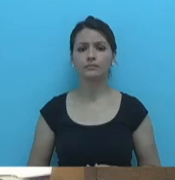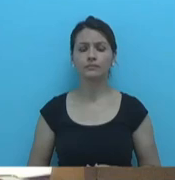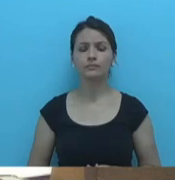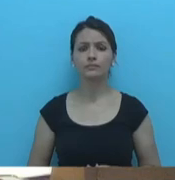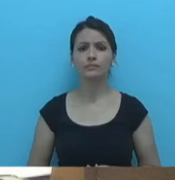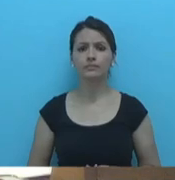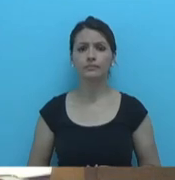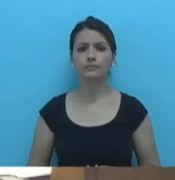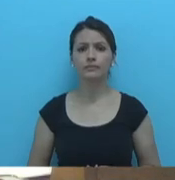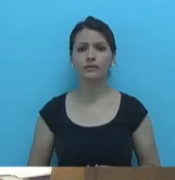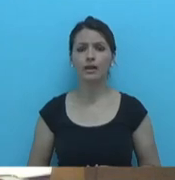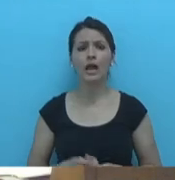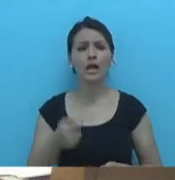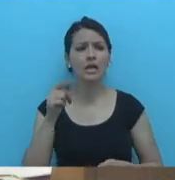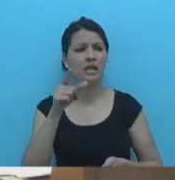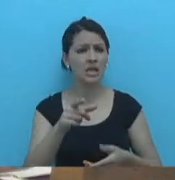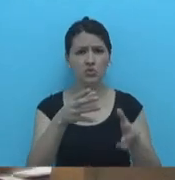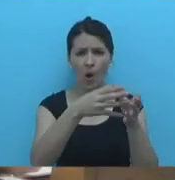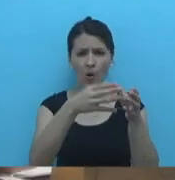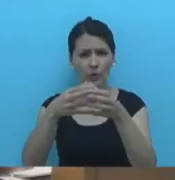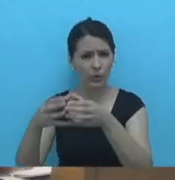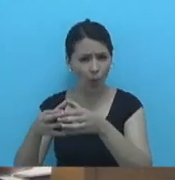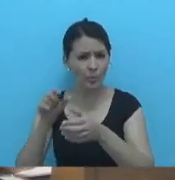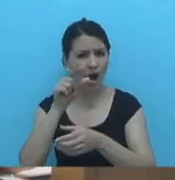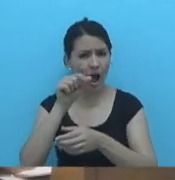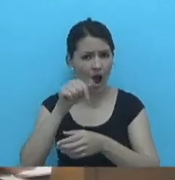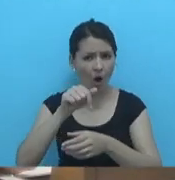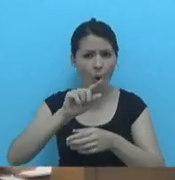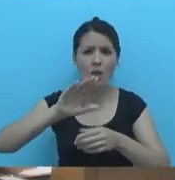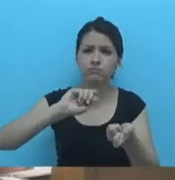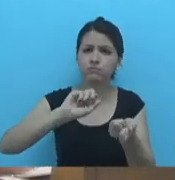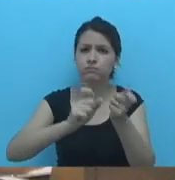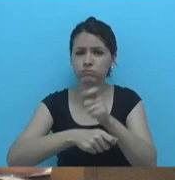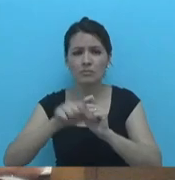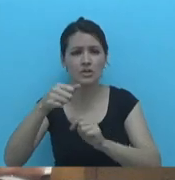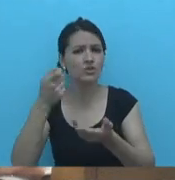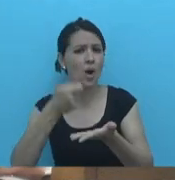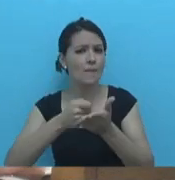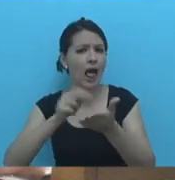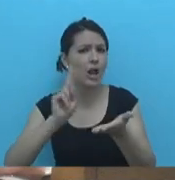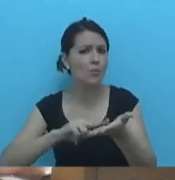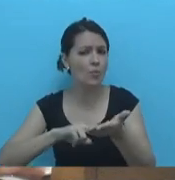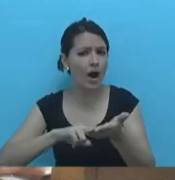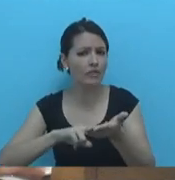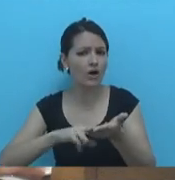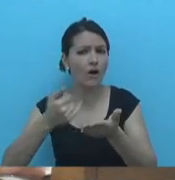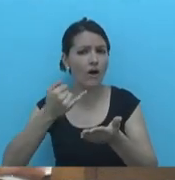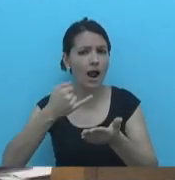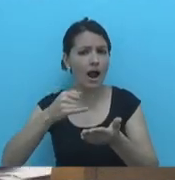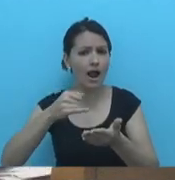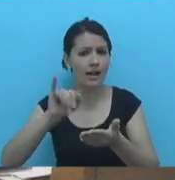las ganancias a estas entidades, tendríamos un trasfondo en nuestra economía, tanto